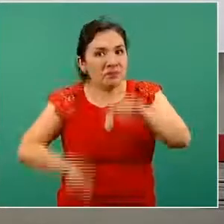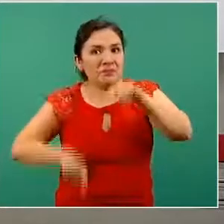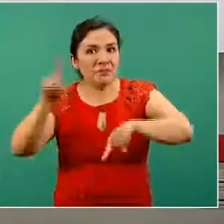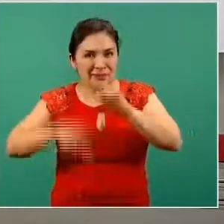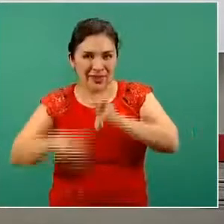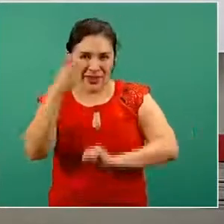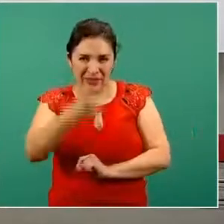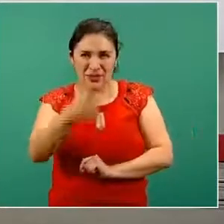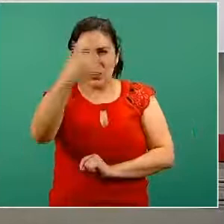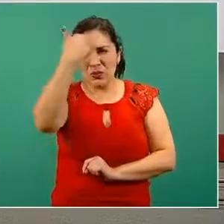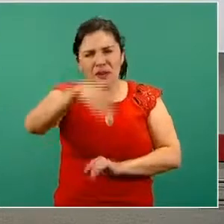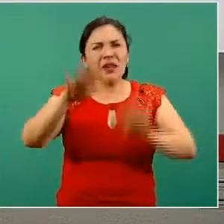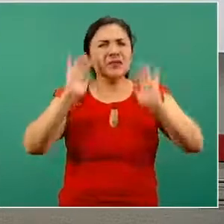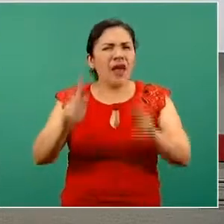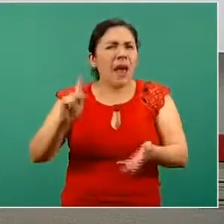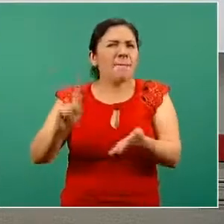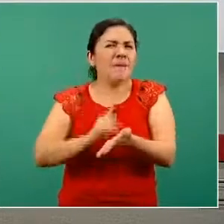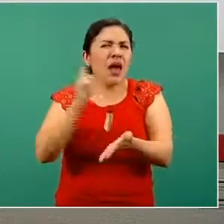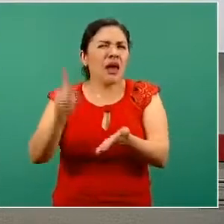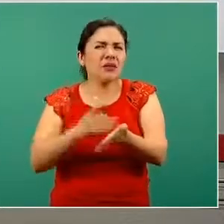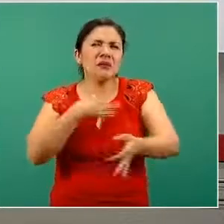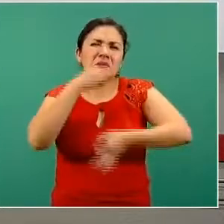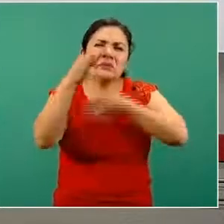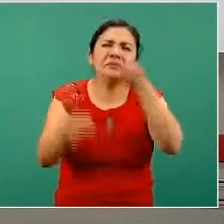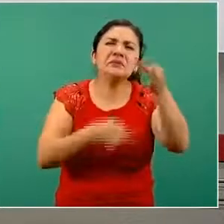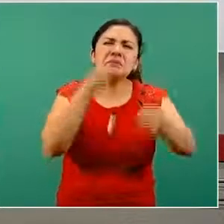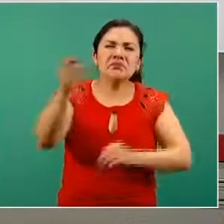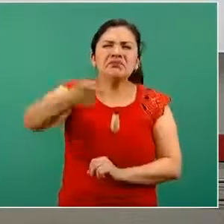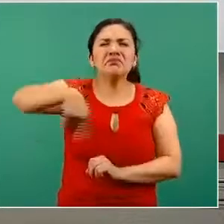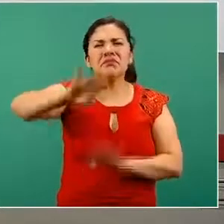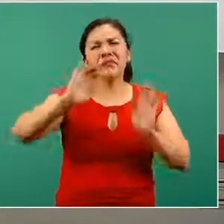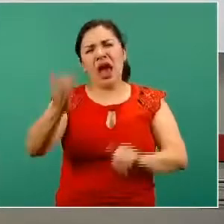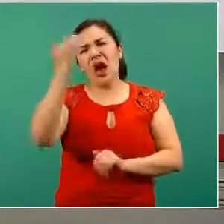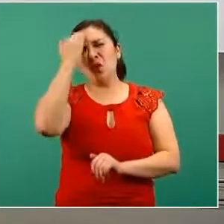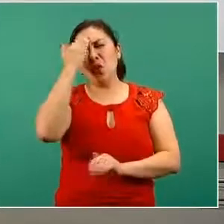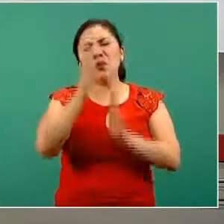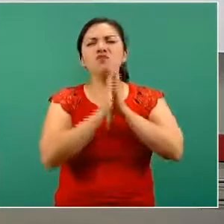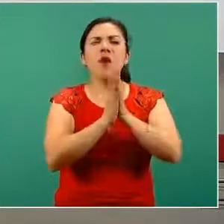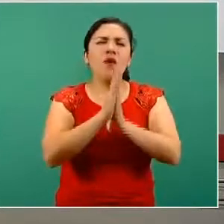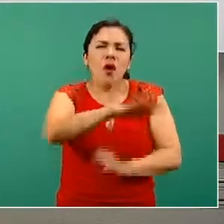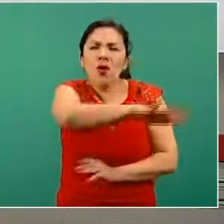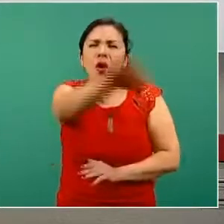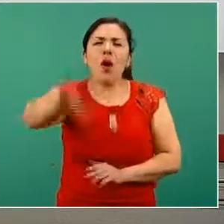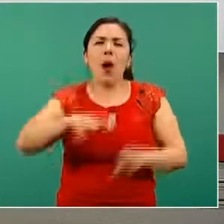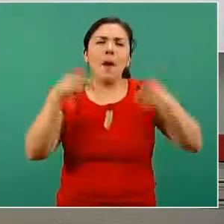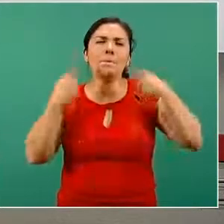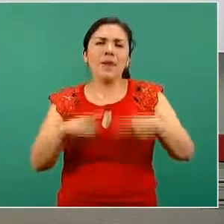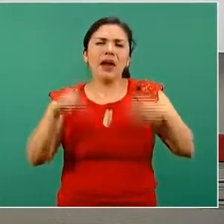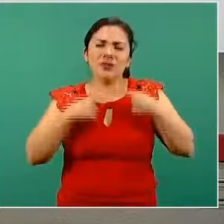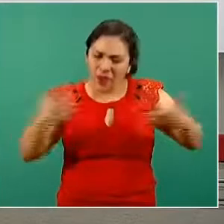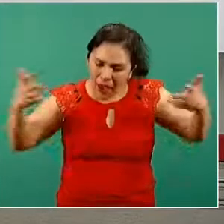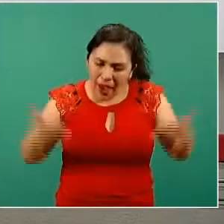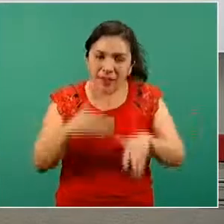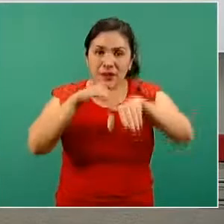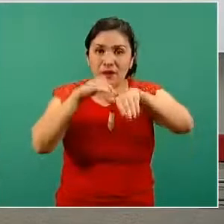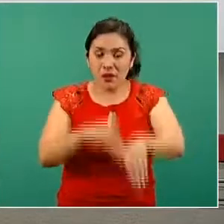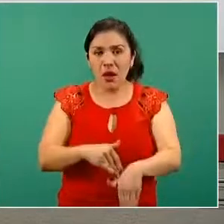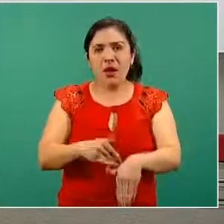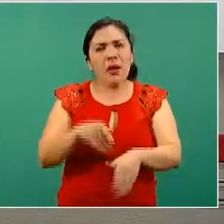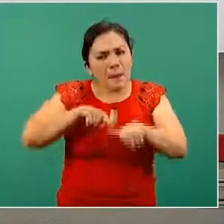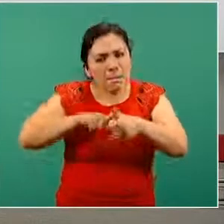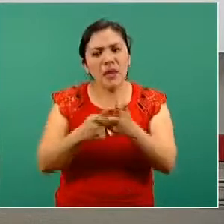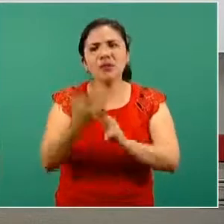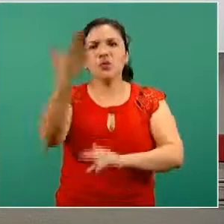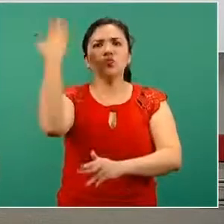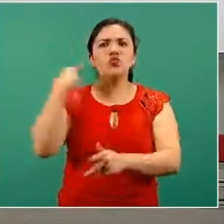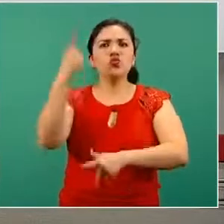son las medidas que se han implementado y se han dado a conocer y pedido a la población que las ponga en práctica desde el año pasado,